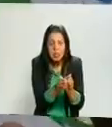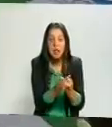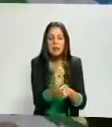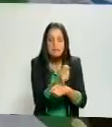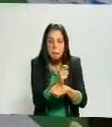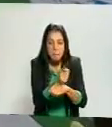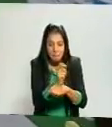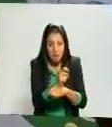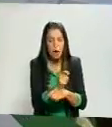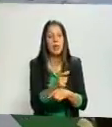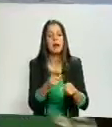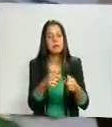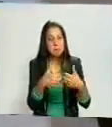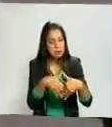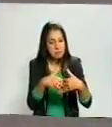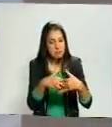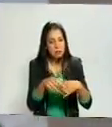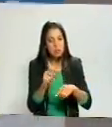actividad minera.